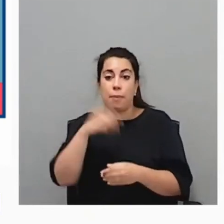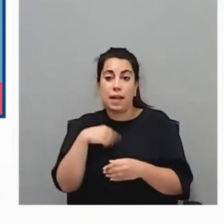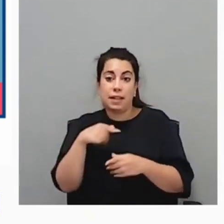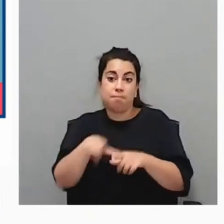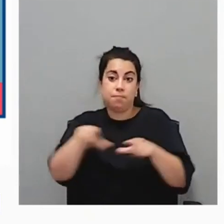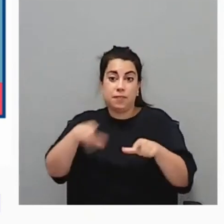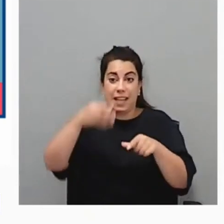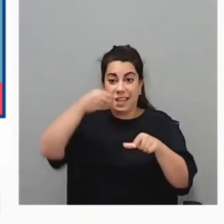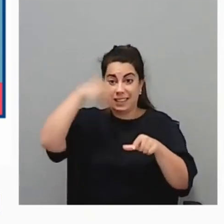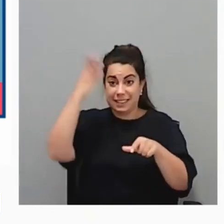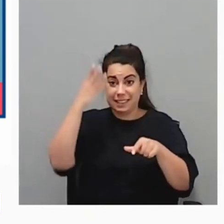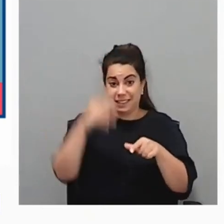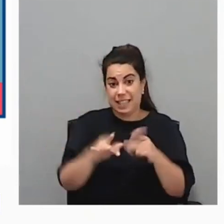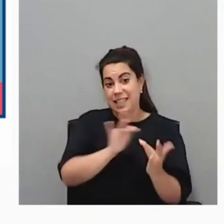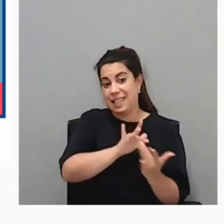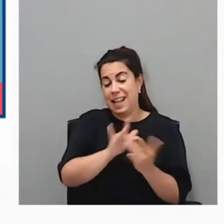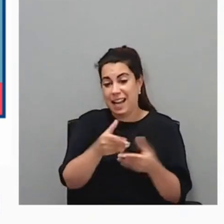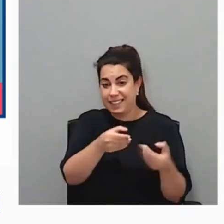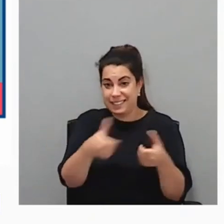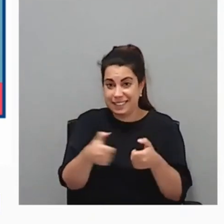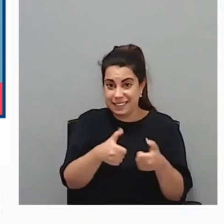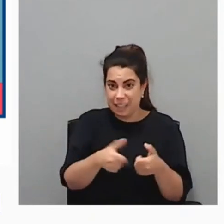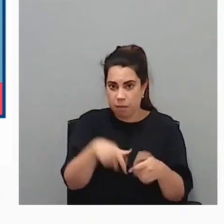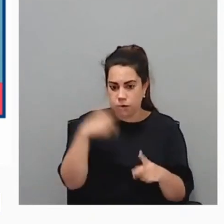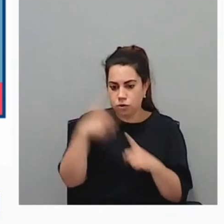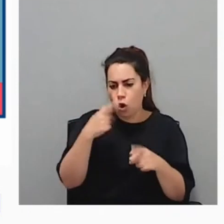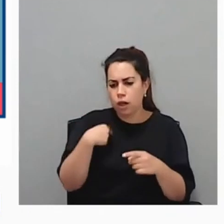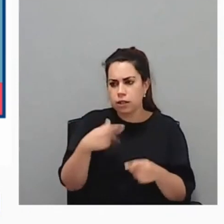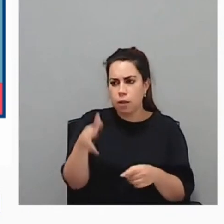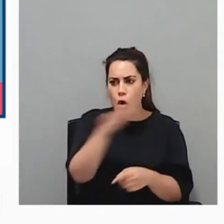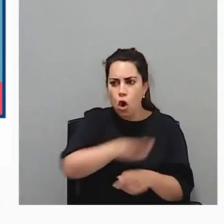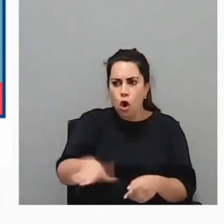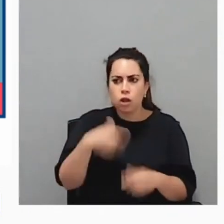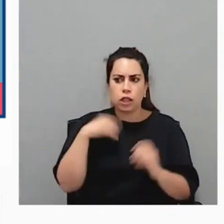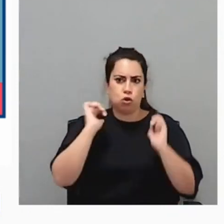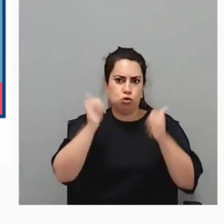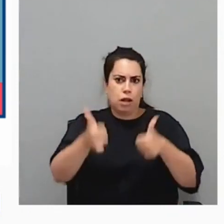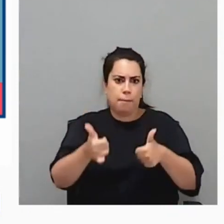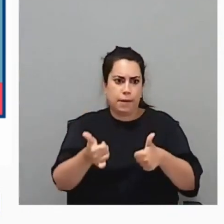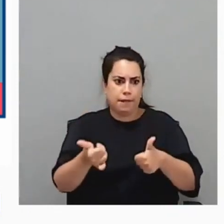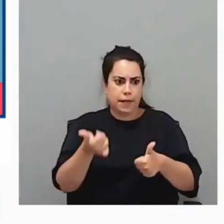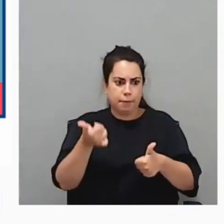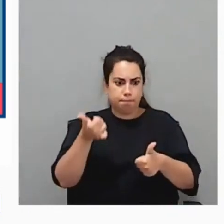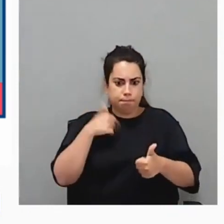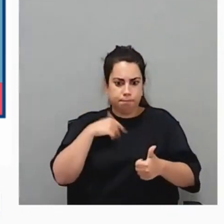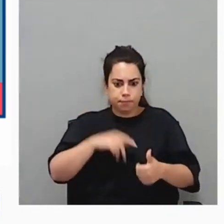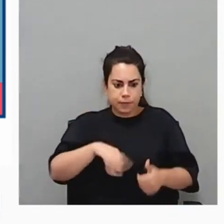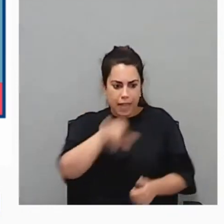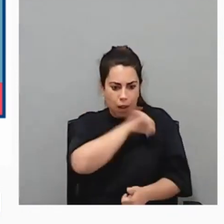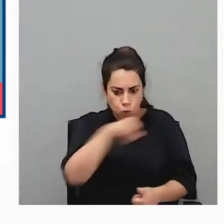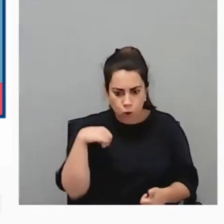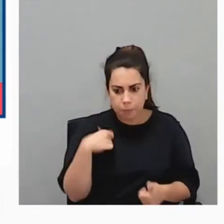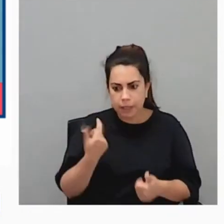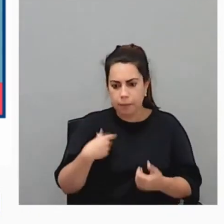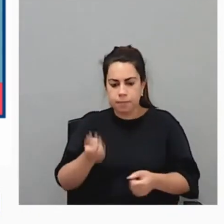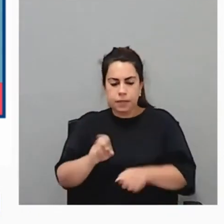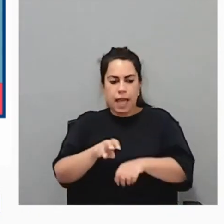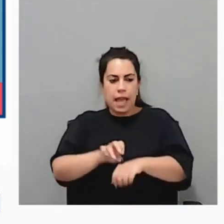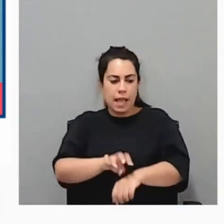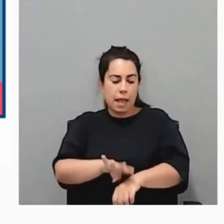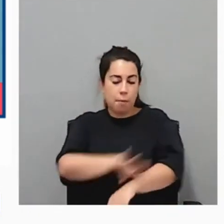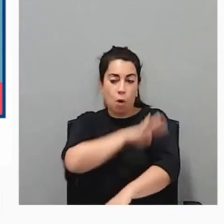ayudar a todos los niños a aprender sobre autonomía, aprender sobre sus emociones, que tuvieran unos cuentos que